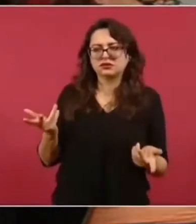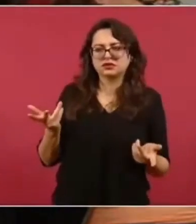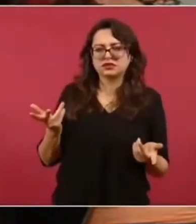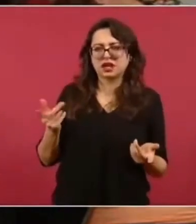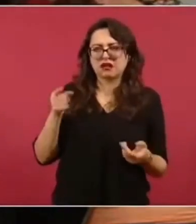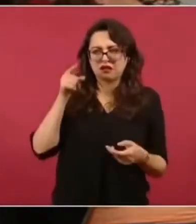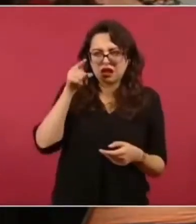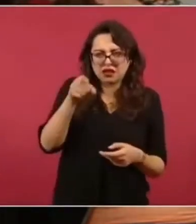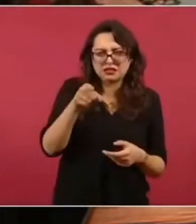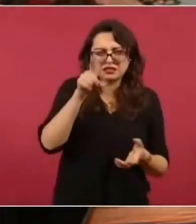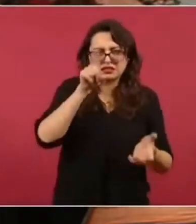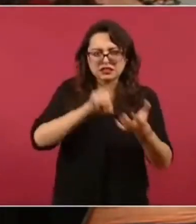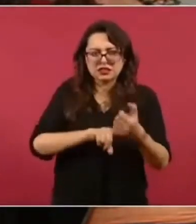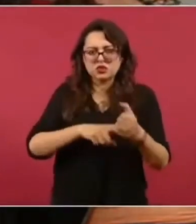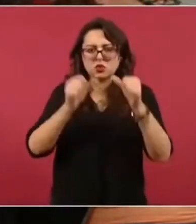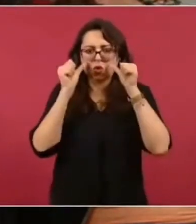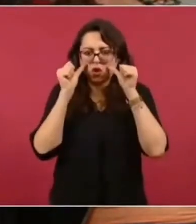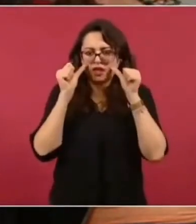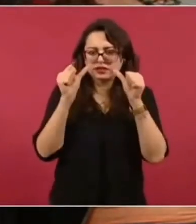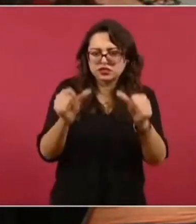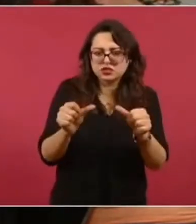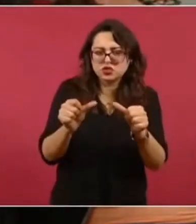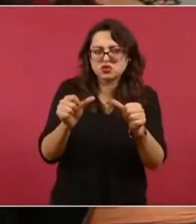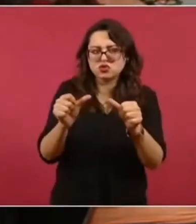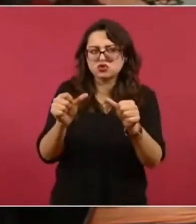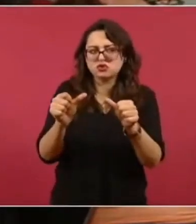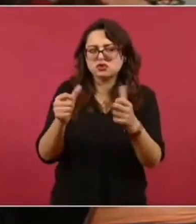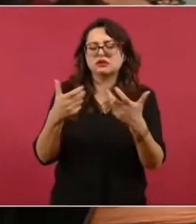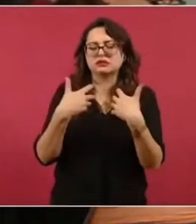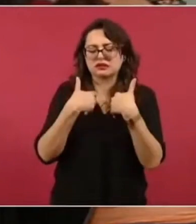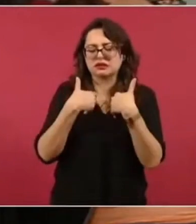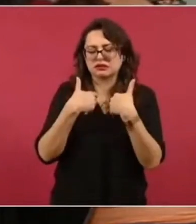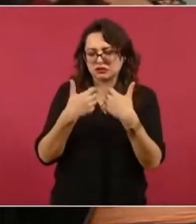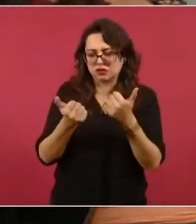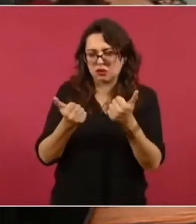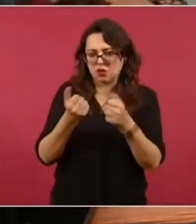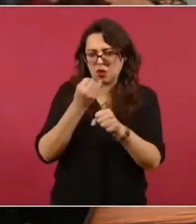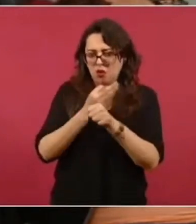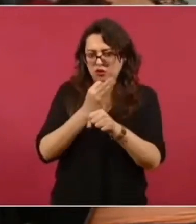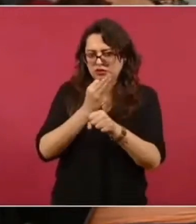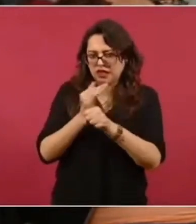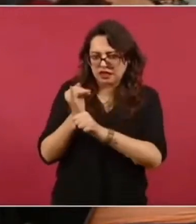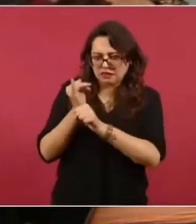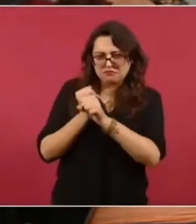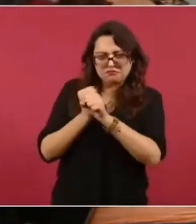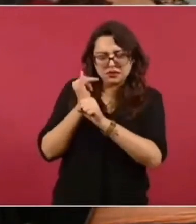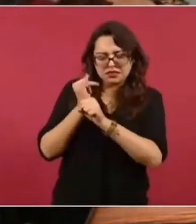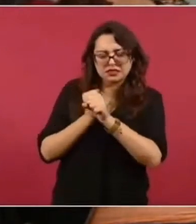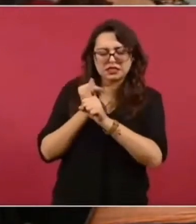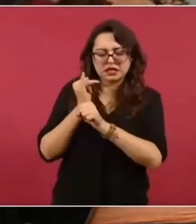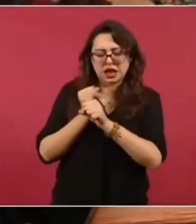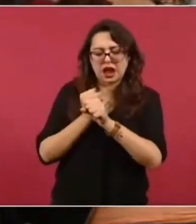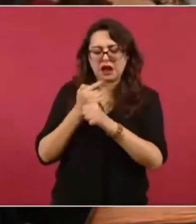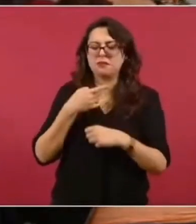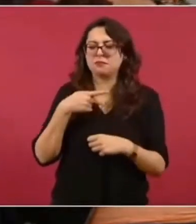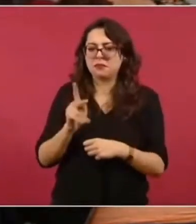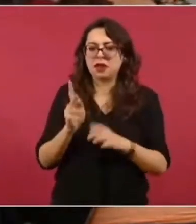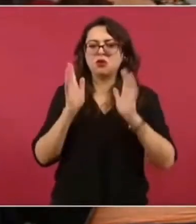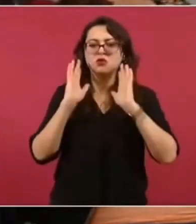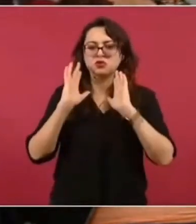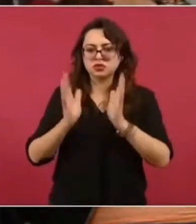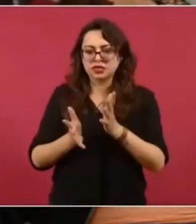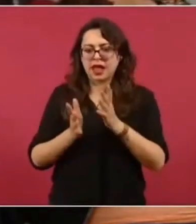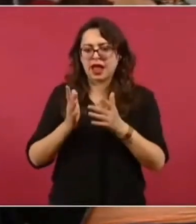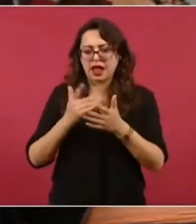De hecho, entiendo que eso es parte de las investigaciones, eso es parte de lo que se está indagando. Ya han salido incluso montos, a